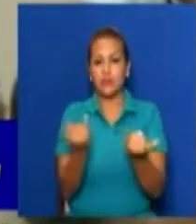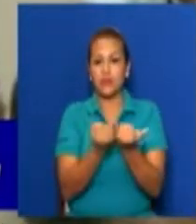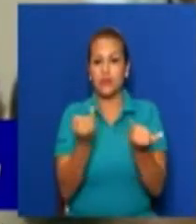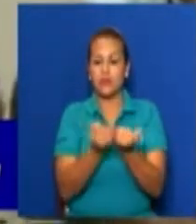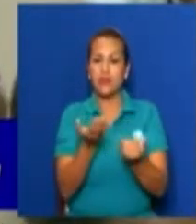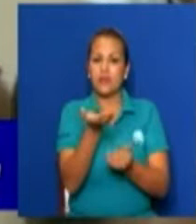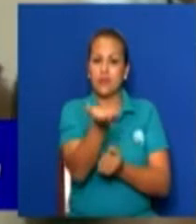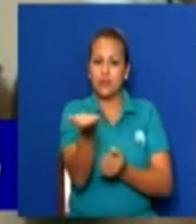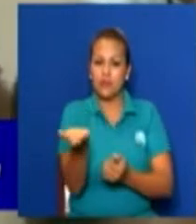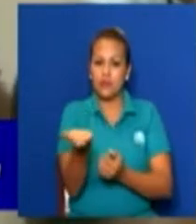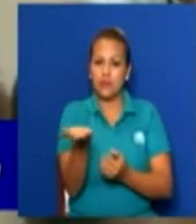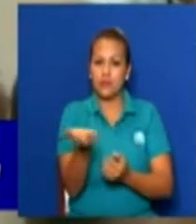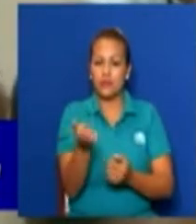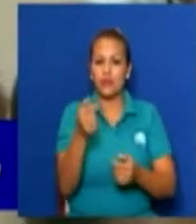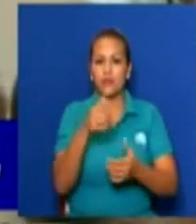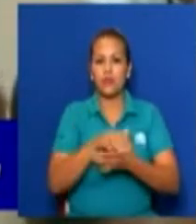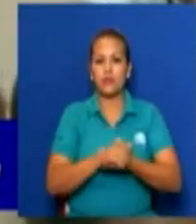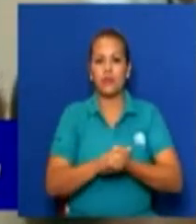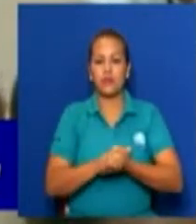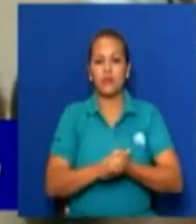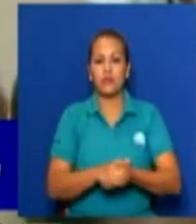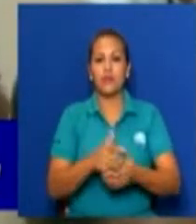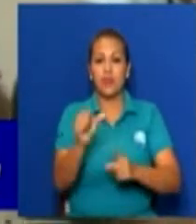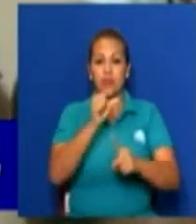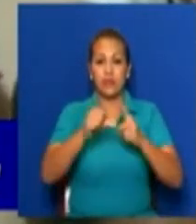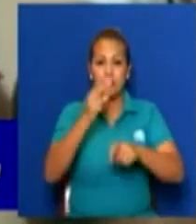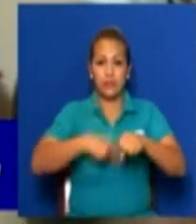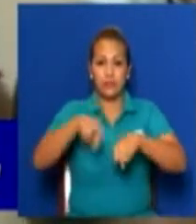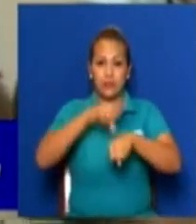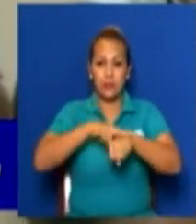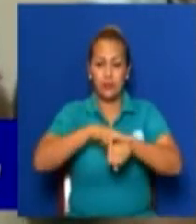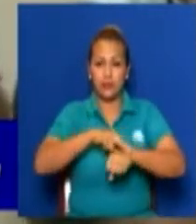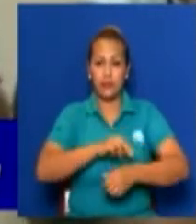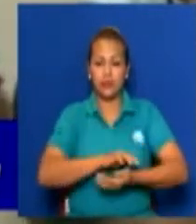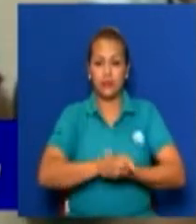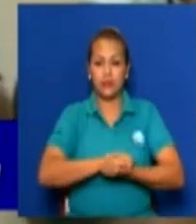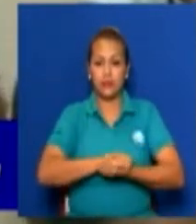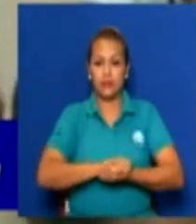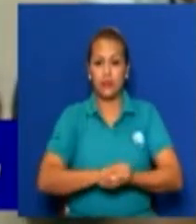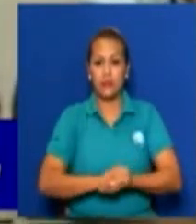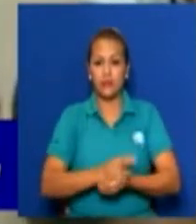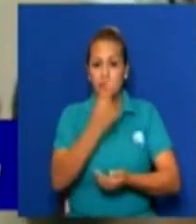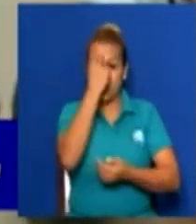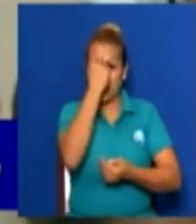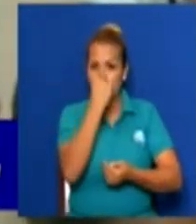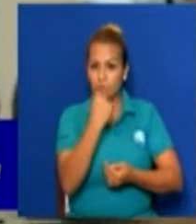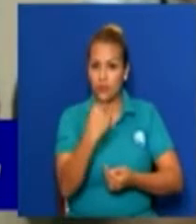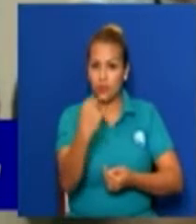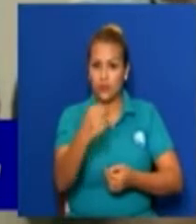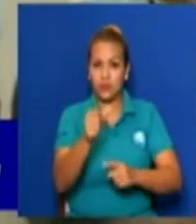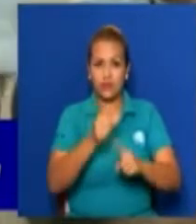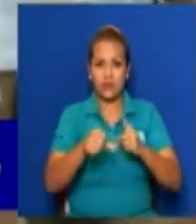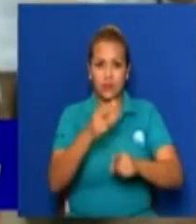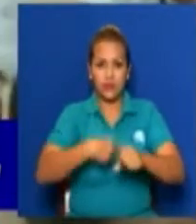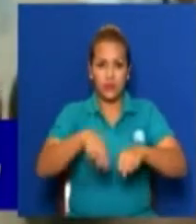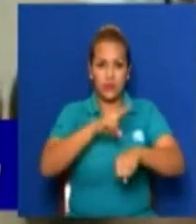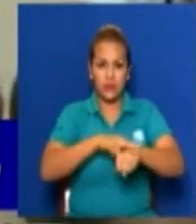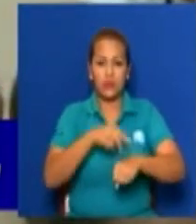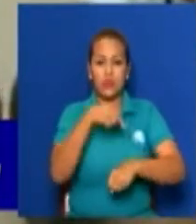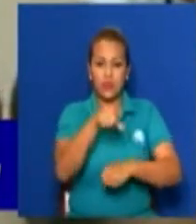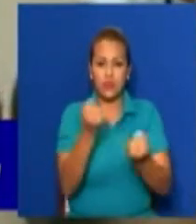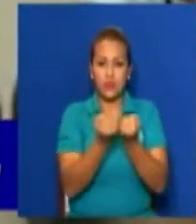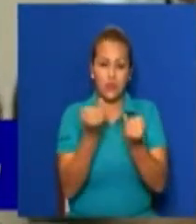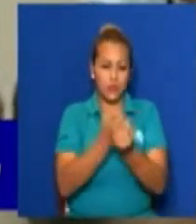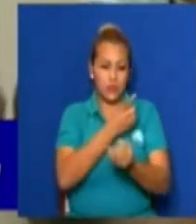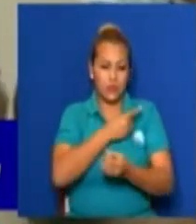despedirle a la Asamblea Nacional, ¿verdad?, a la Honorable Asamblea Nacional y a sus